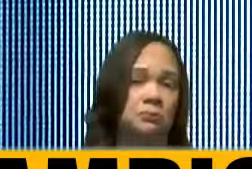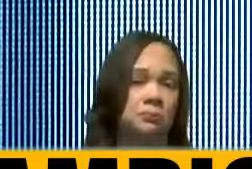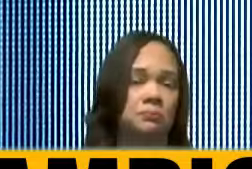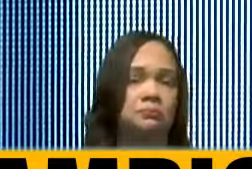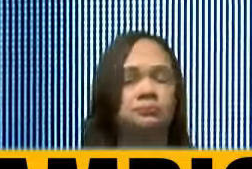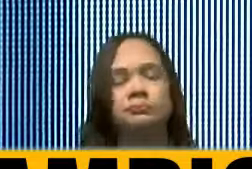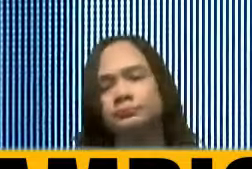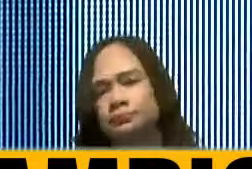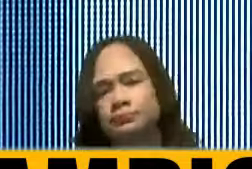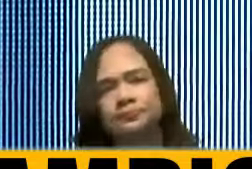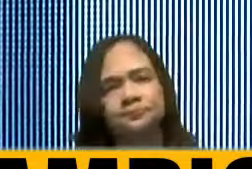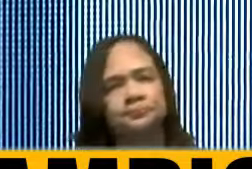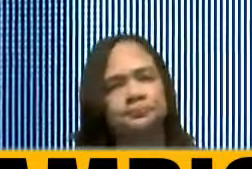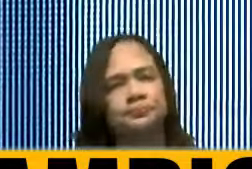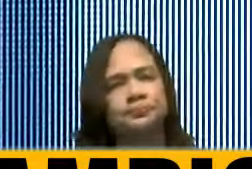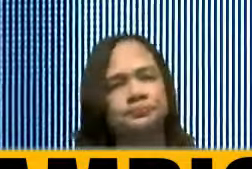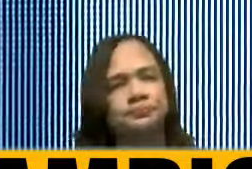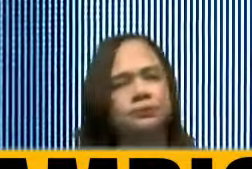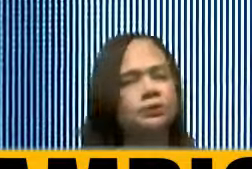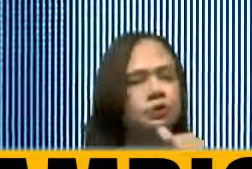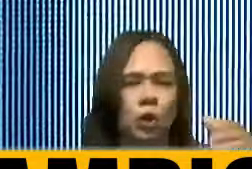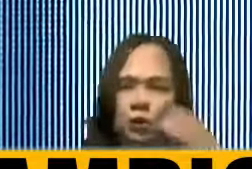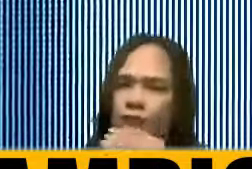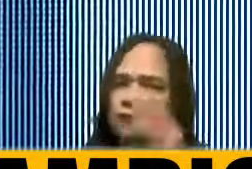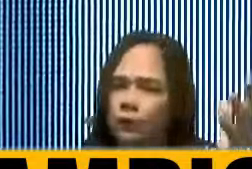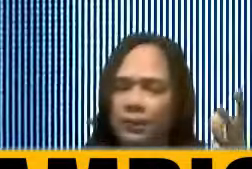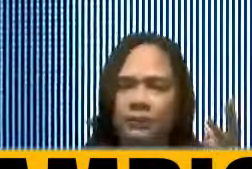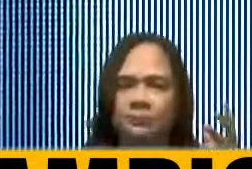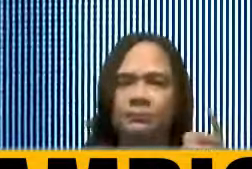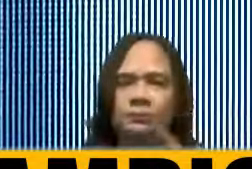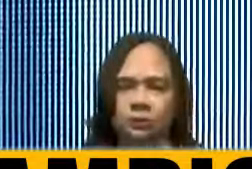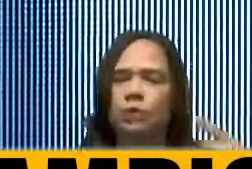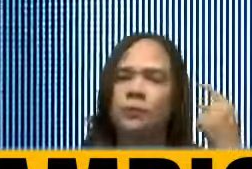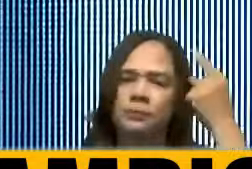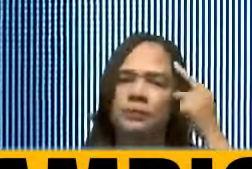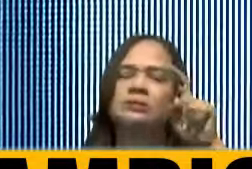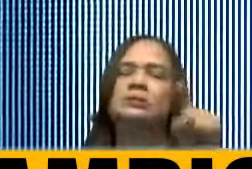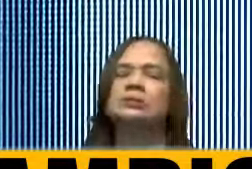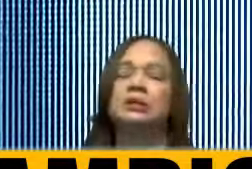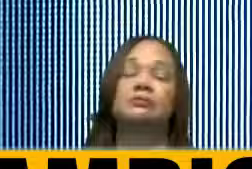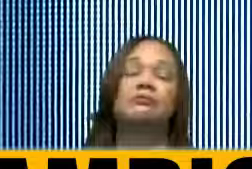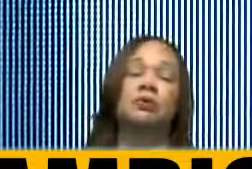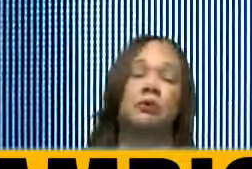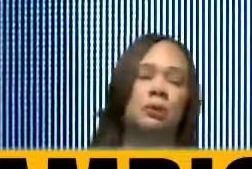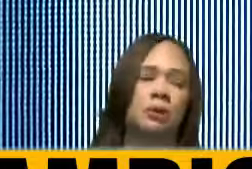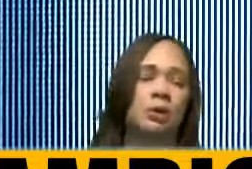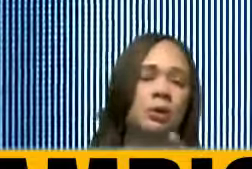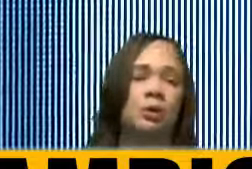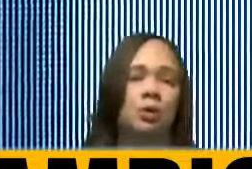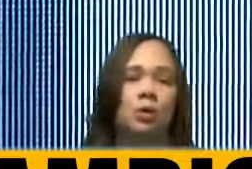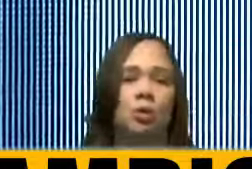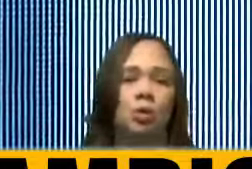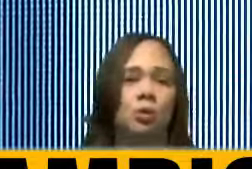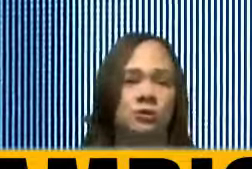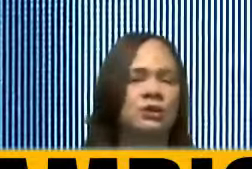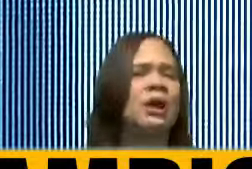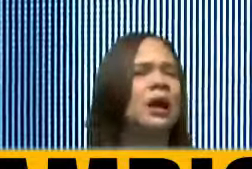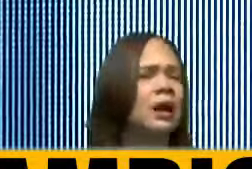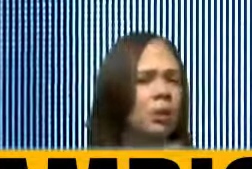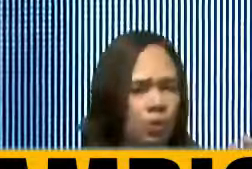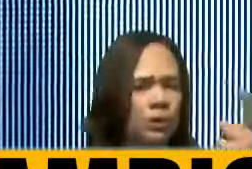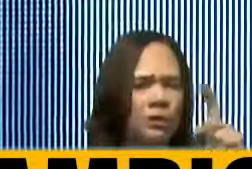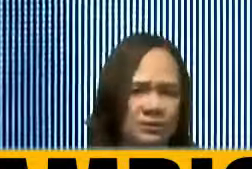tienen no no no lo comunican y yo pienso que ahí tiene que haber una debilidad el mismo hoochi lo dijo hay cosas que